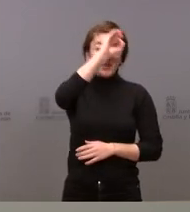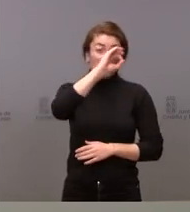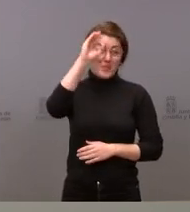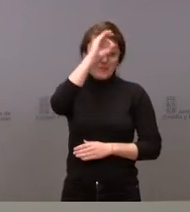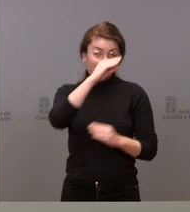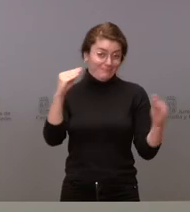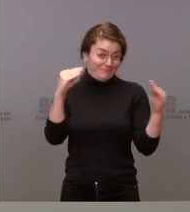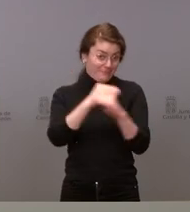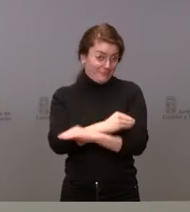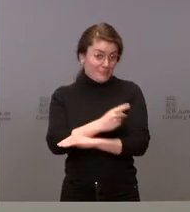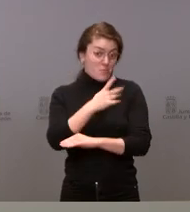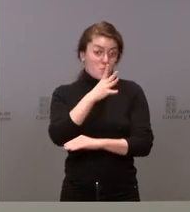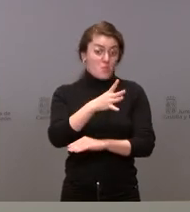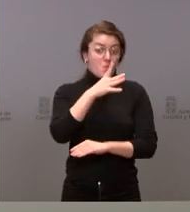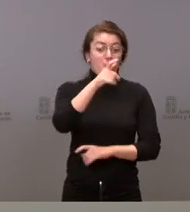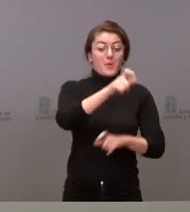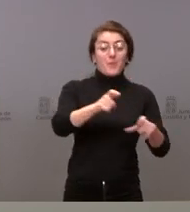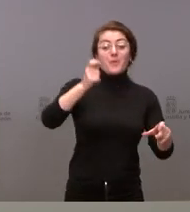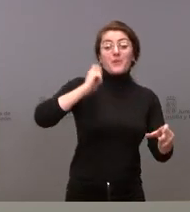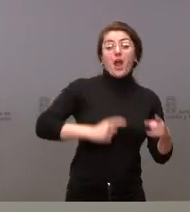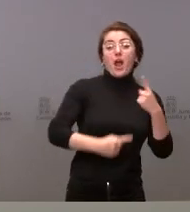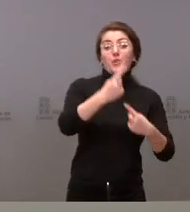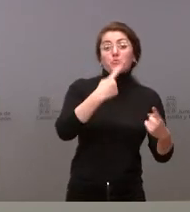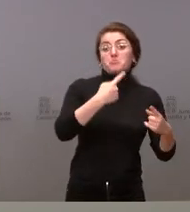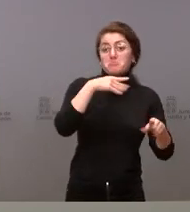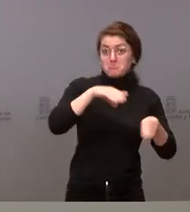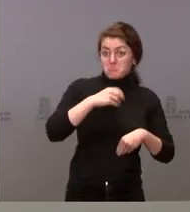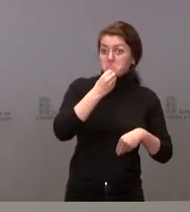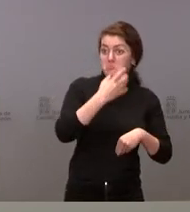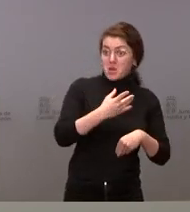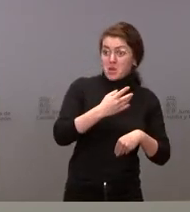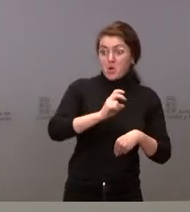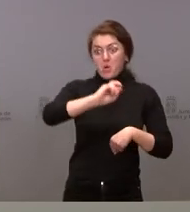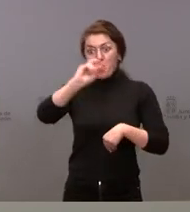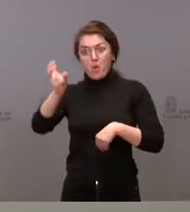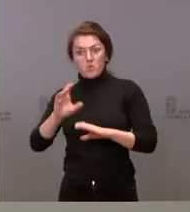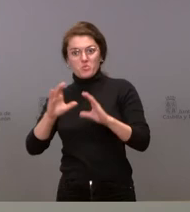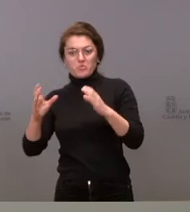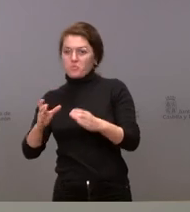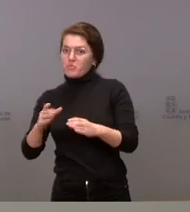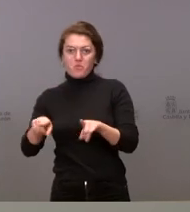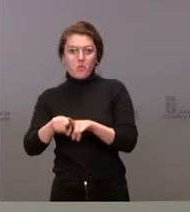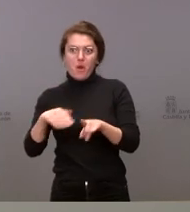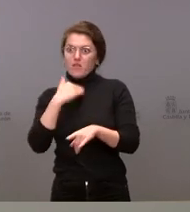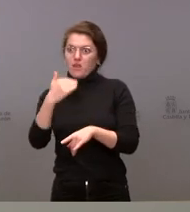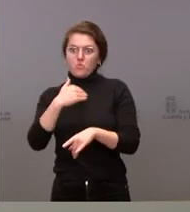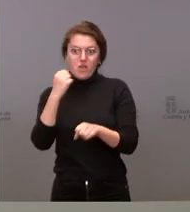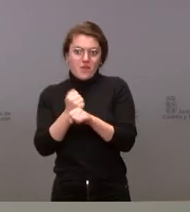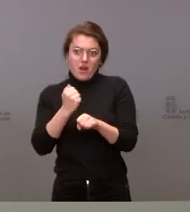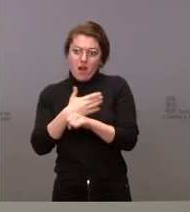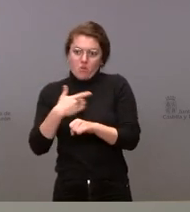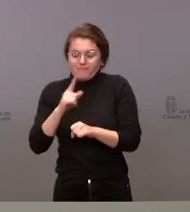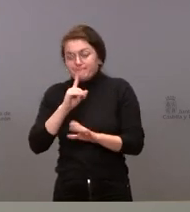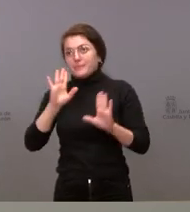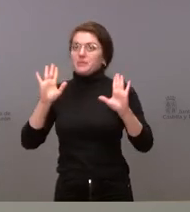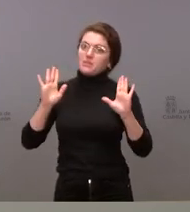número de profesionales que acogen bien otros como dice usted están saturados y no y no quieren trabajar como no lo quieren utilizar lo cual como hemos